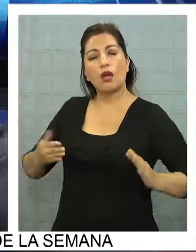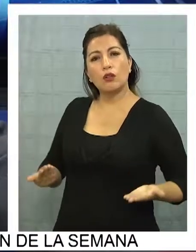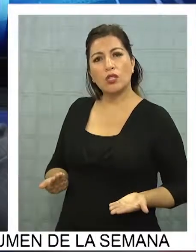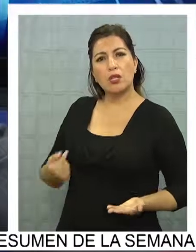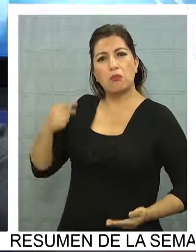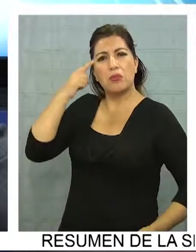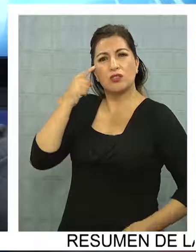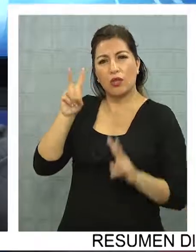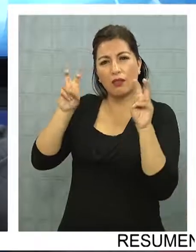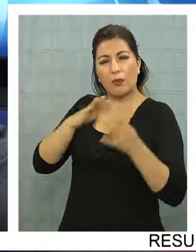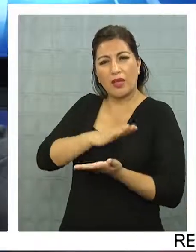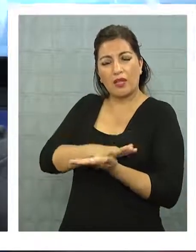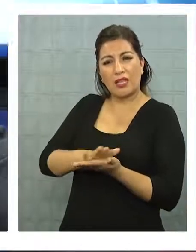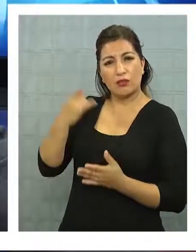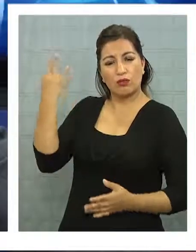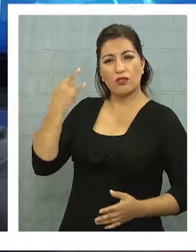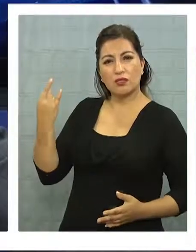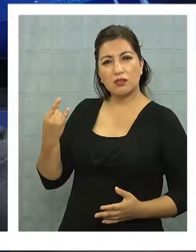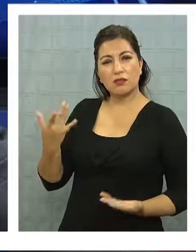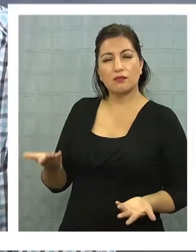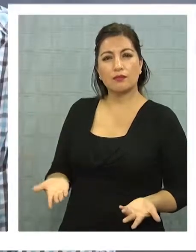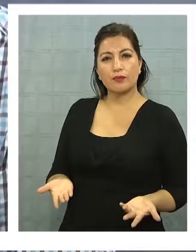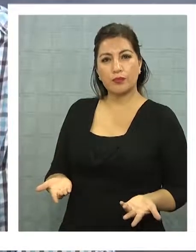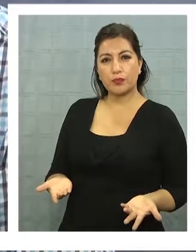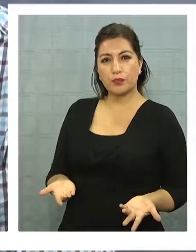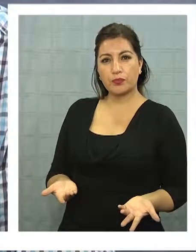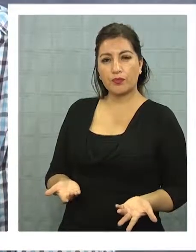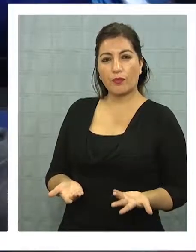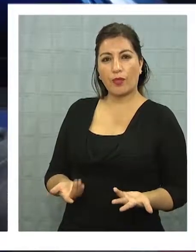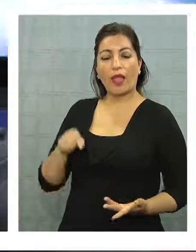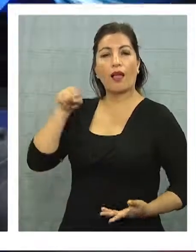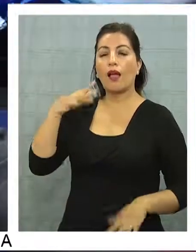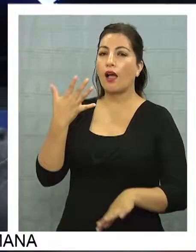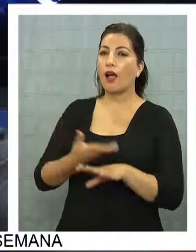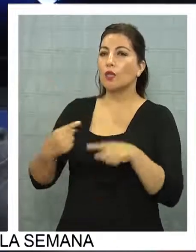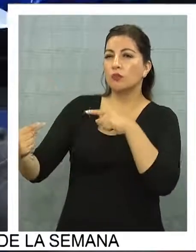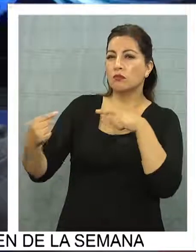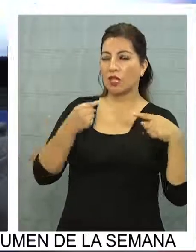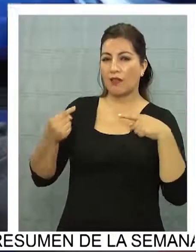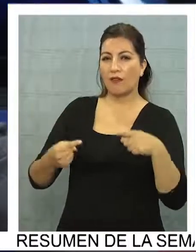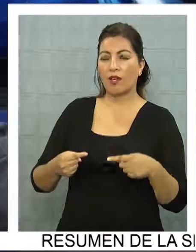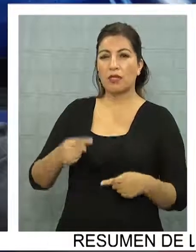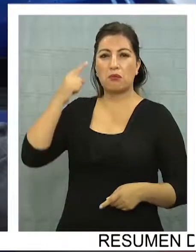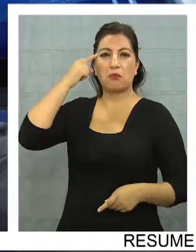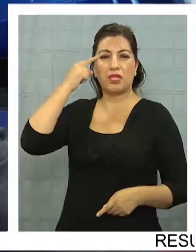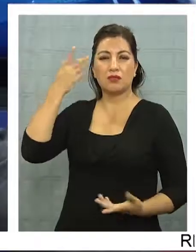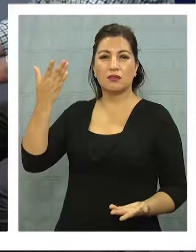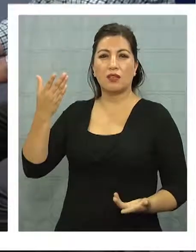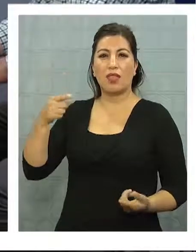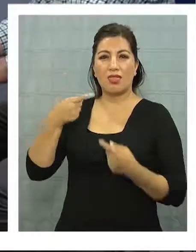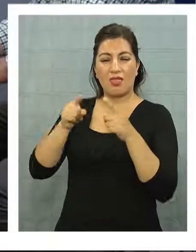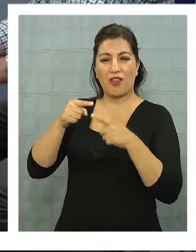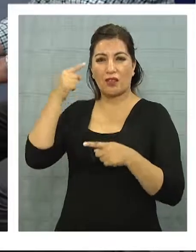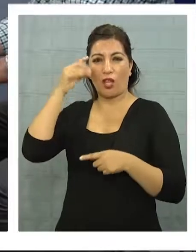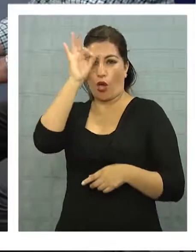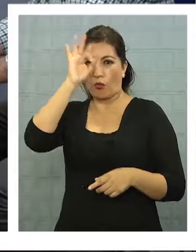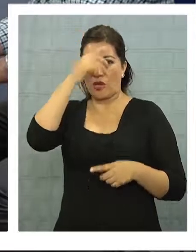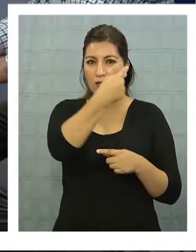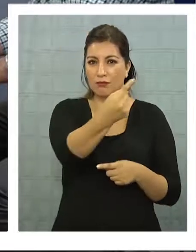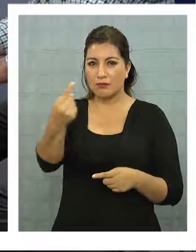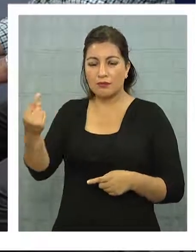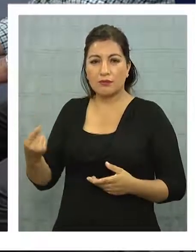la titularidad sindical, y eso yo creo que va a seguir adelante y vamos a seguir trabajando por eso. Yo creo mucho en la titularidad sindical, más que no